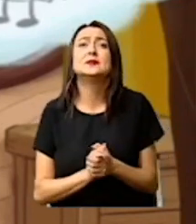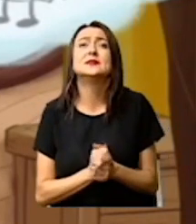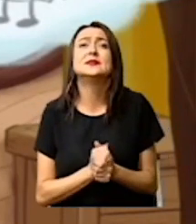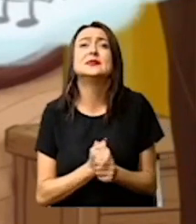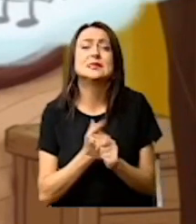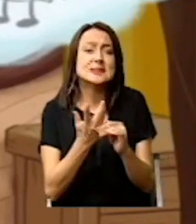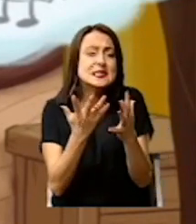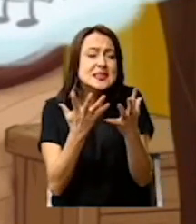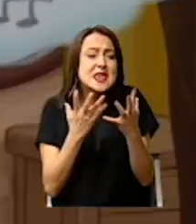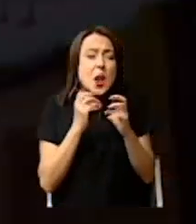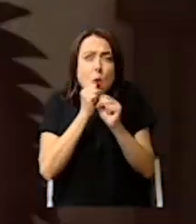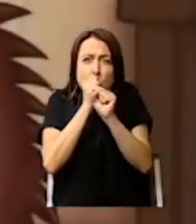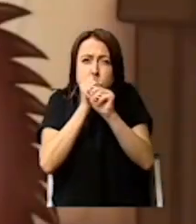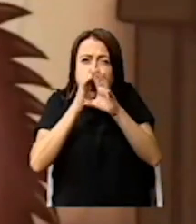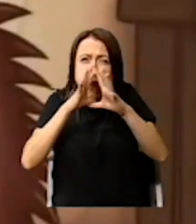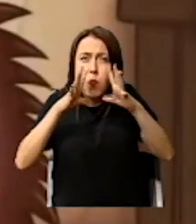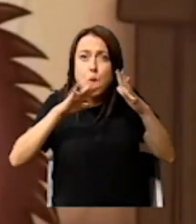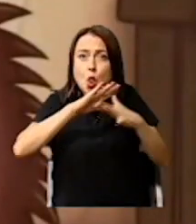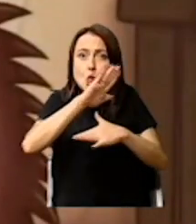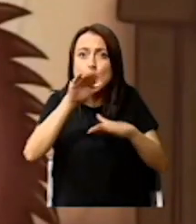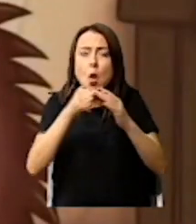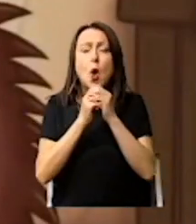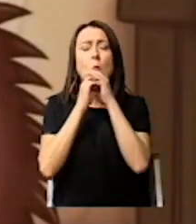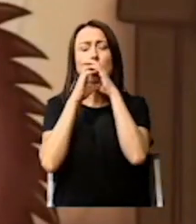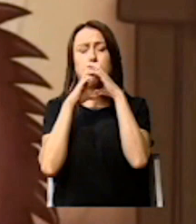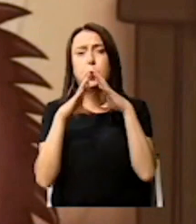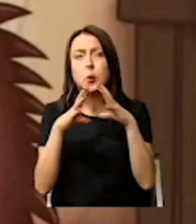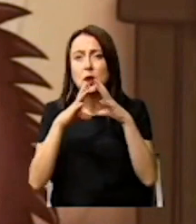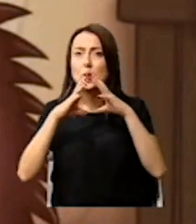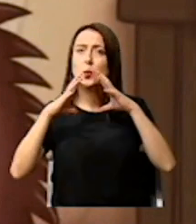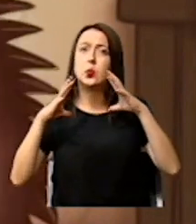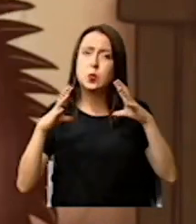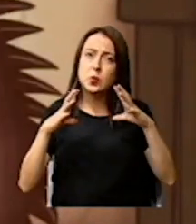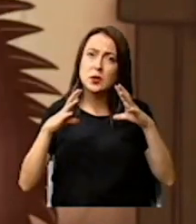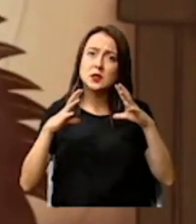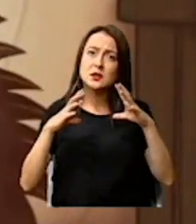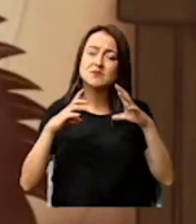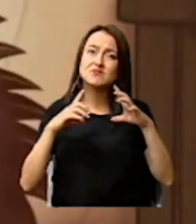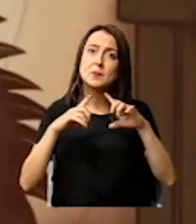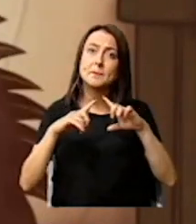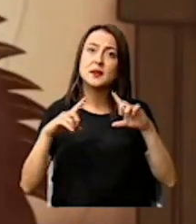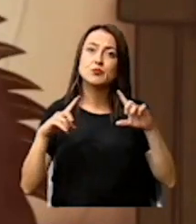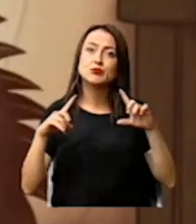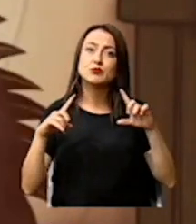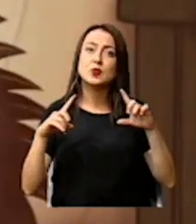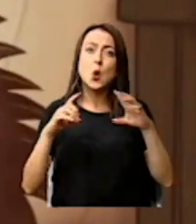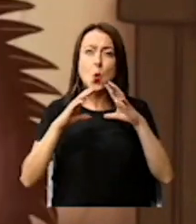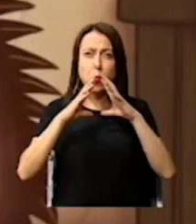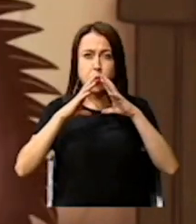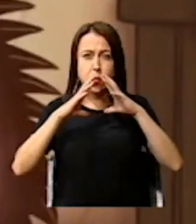Quiero inflarlos todos. Sopló, sopló y sopló, pero...